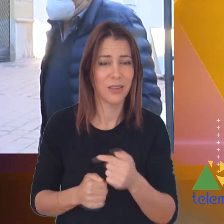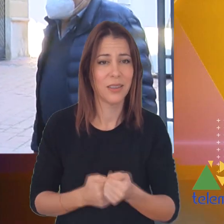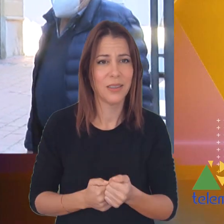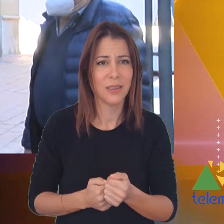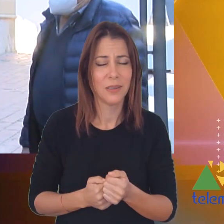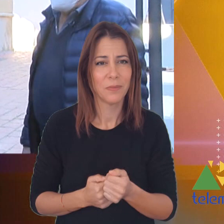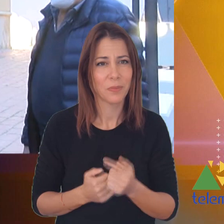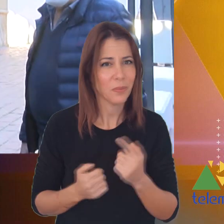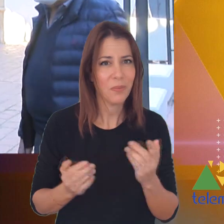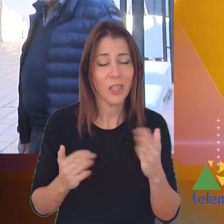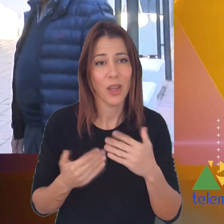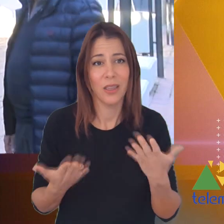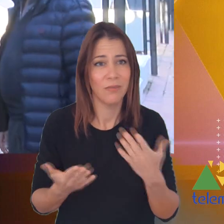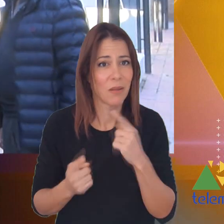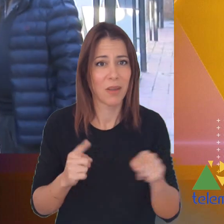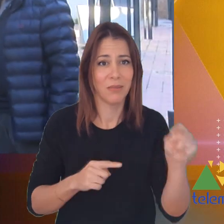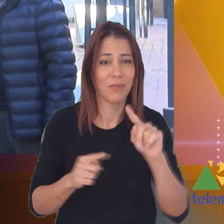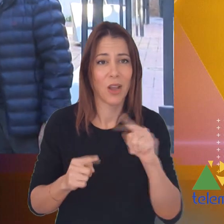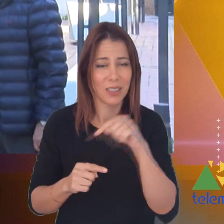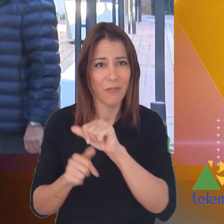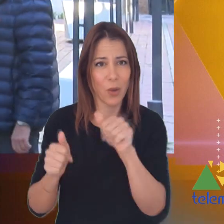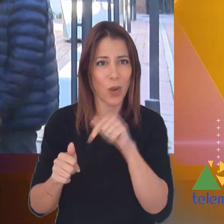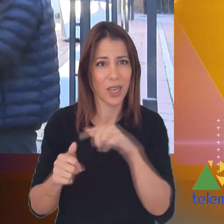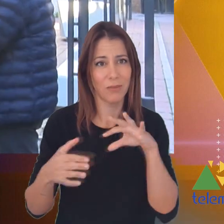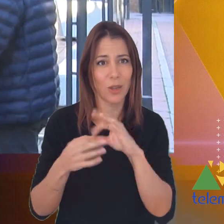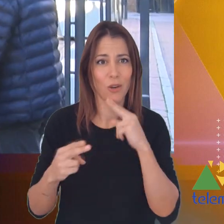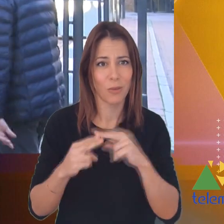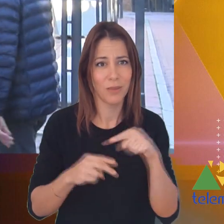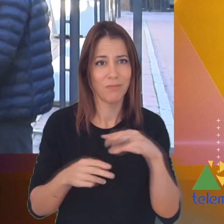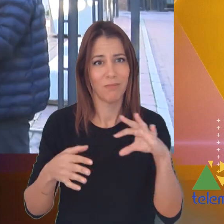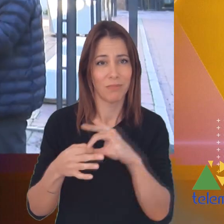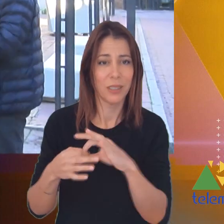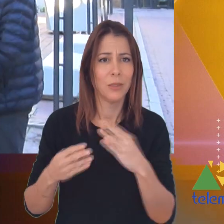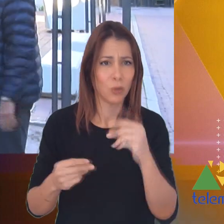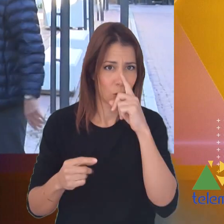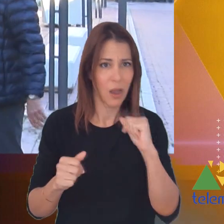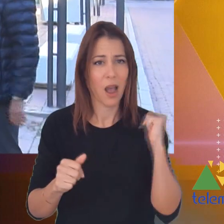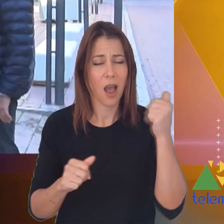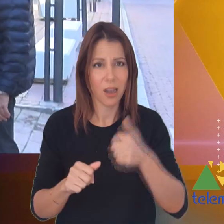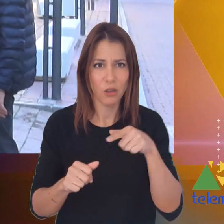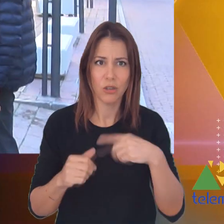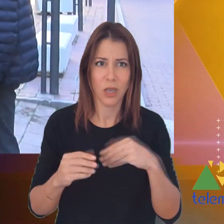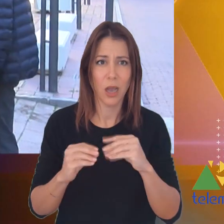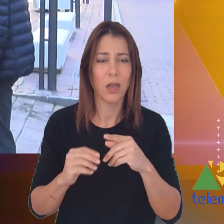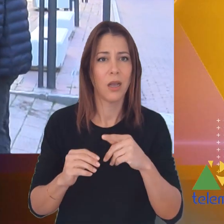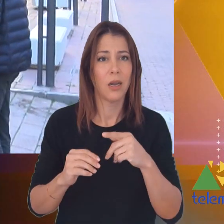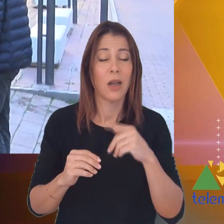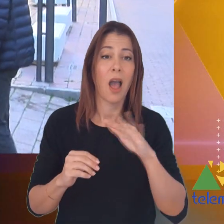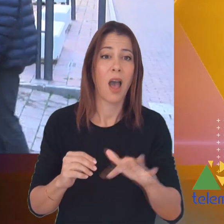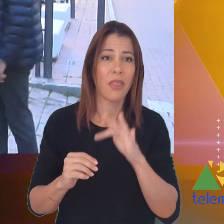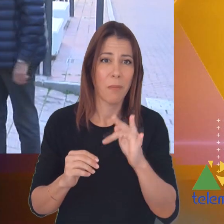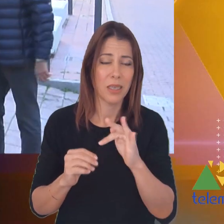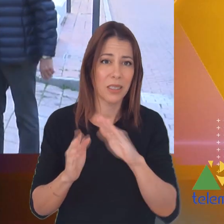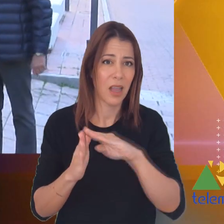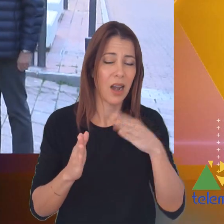estado durante muchos años. Esta figura estuvo al lado de la Javier de Burgos y muchos años en Bala y después al lado de la Javier de